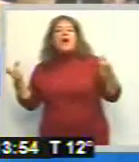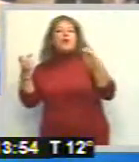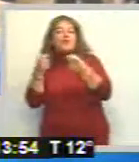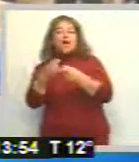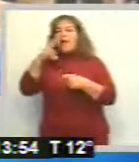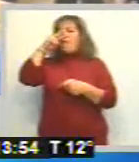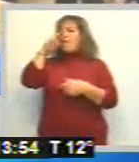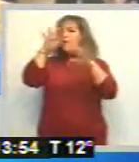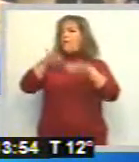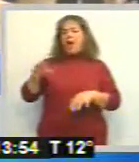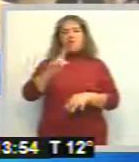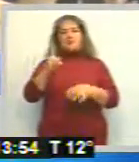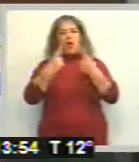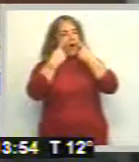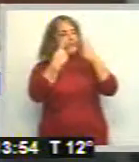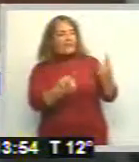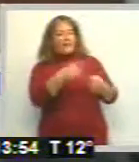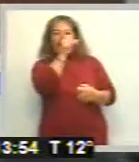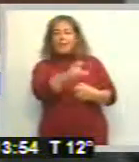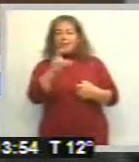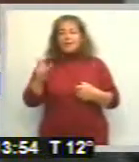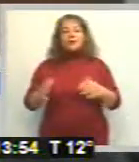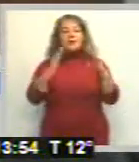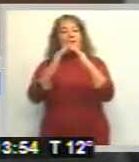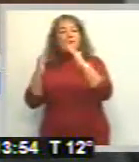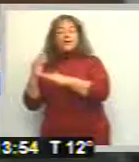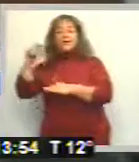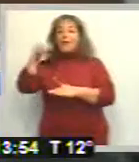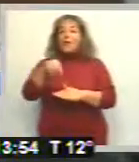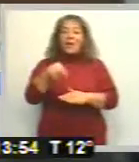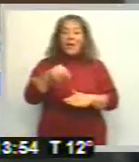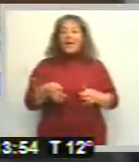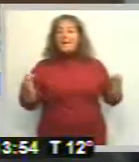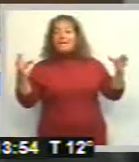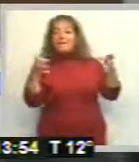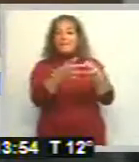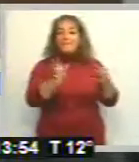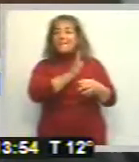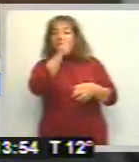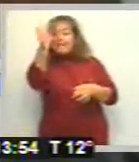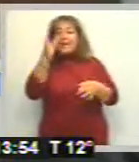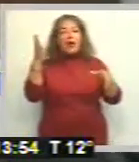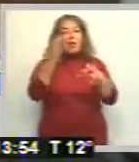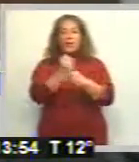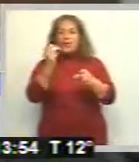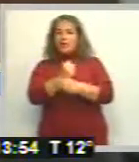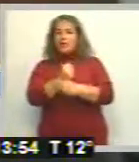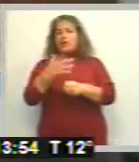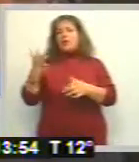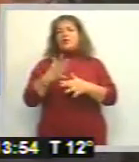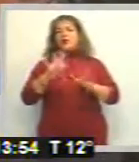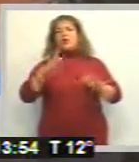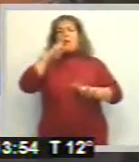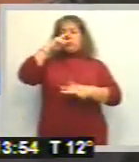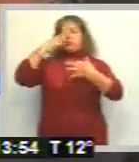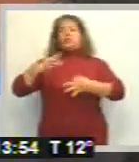alguna atienden y reciben allí a todos los vecinos. Bueno, hoy el gabinete va a constatar in situ, desburocratizando, sino bien yendo al